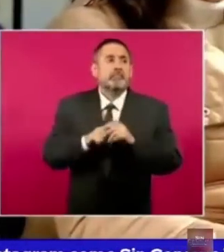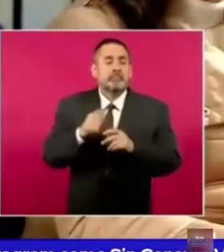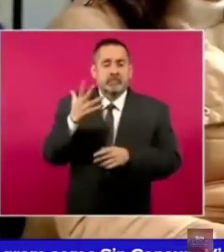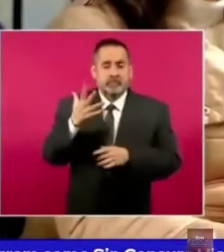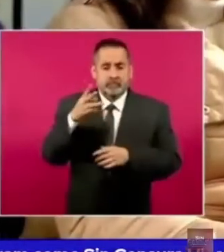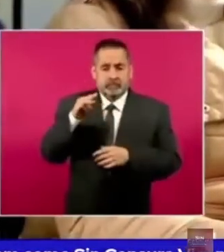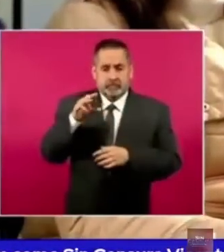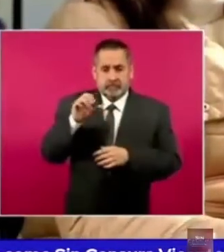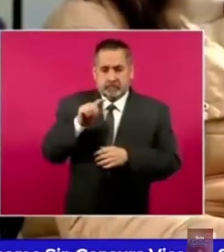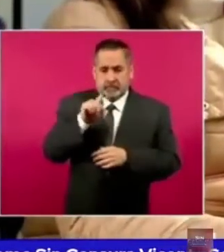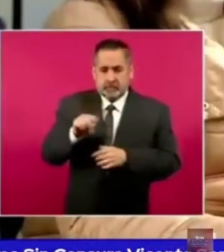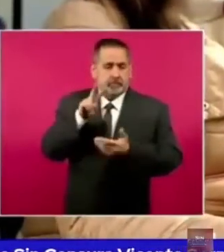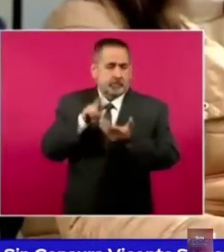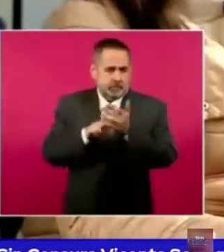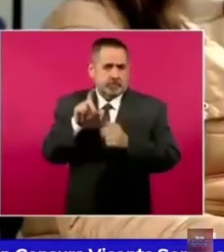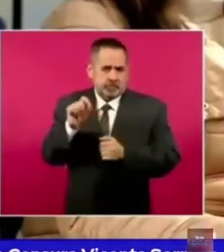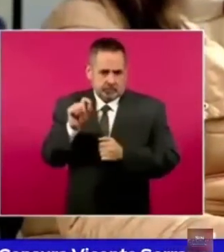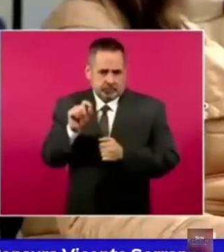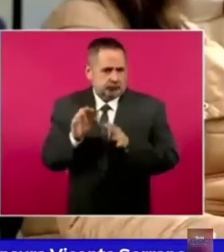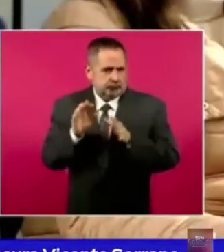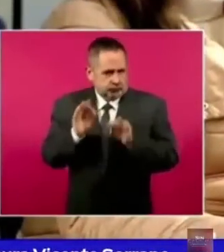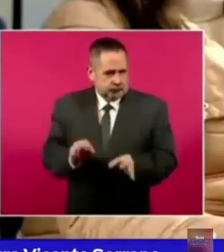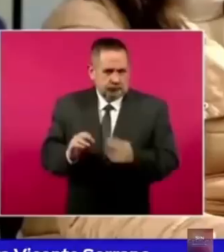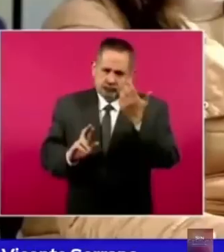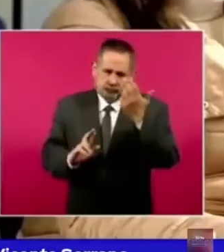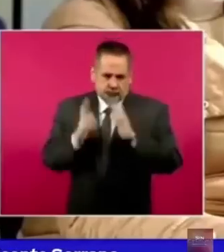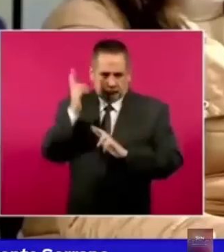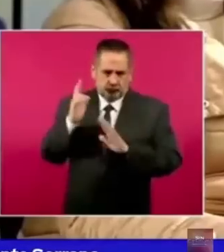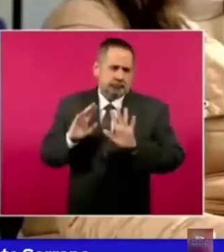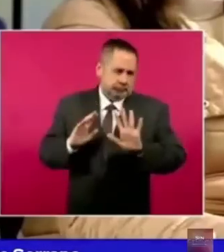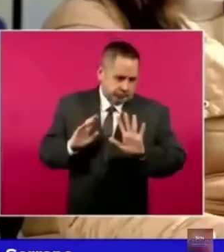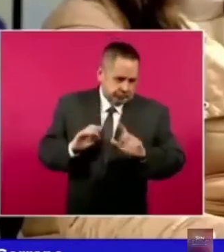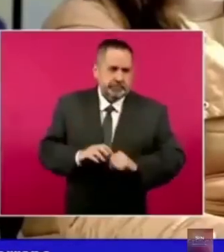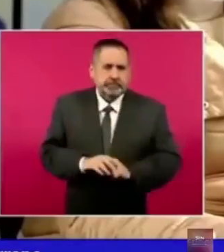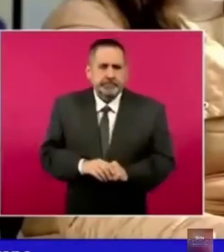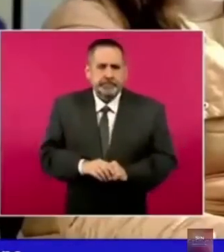de 2020, legalmente constituida la huelga.